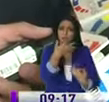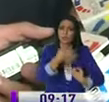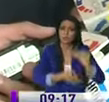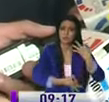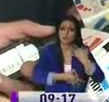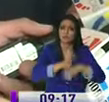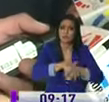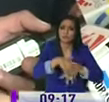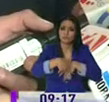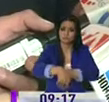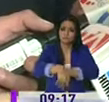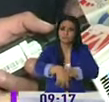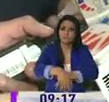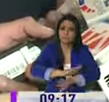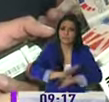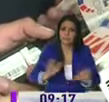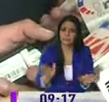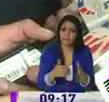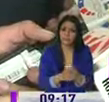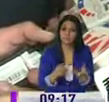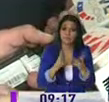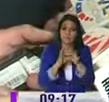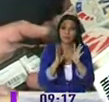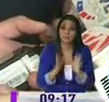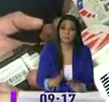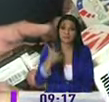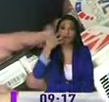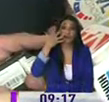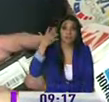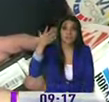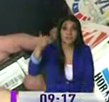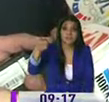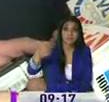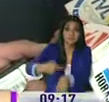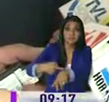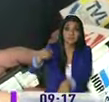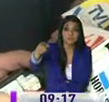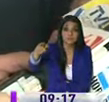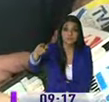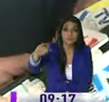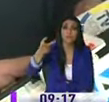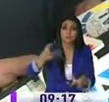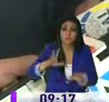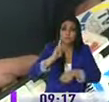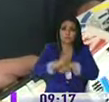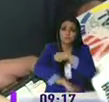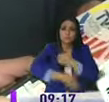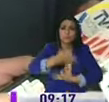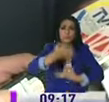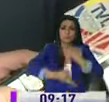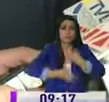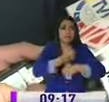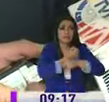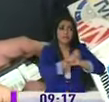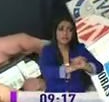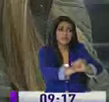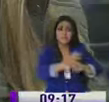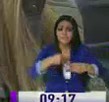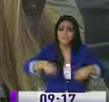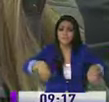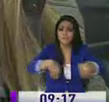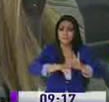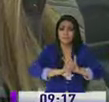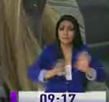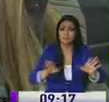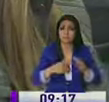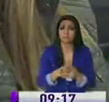protesta social también hay los compañeros del oriente específicamente que están procesados por estar defendiendo sus territorios en